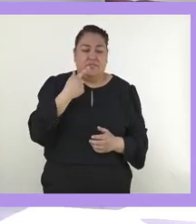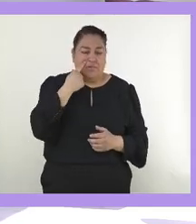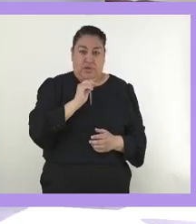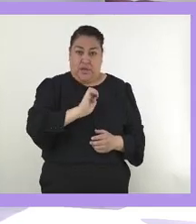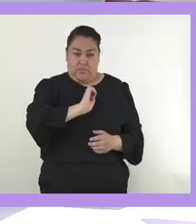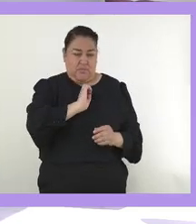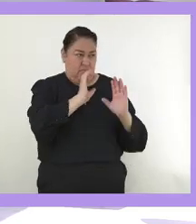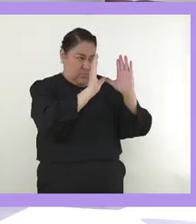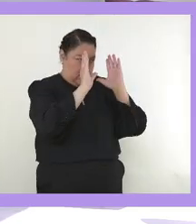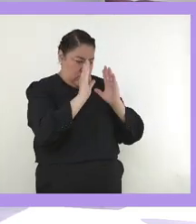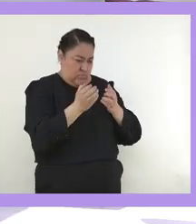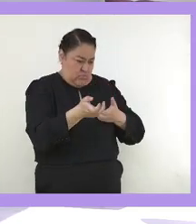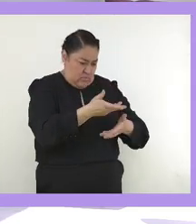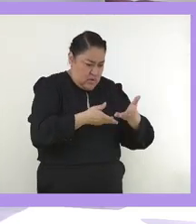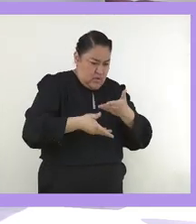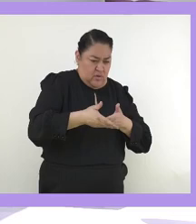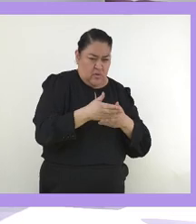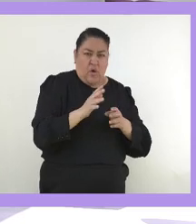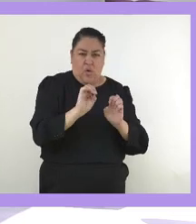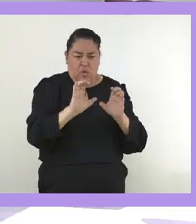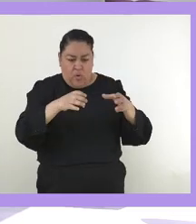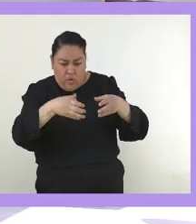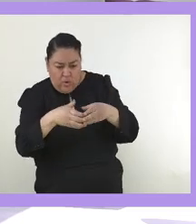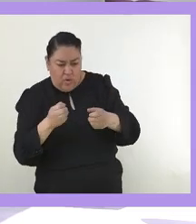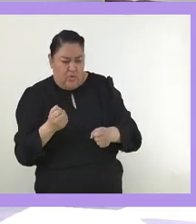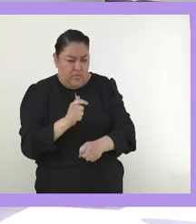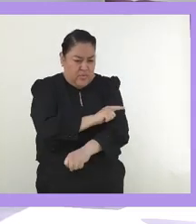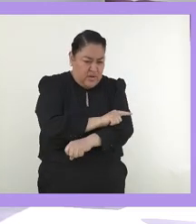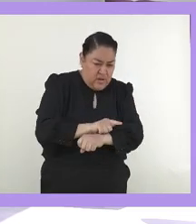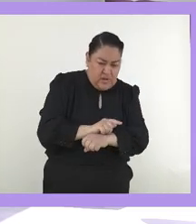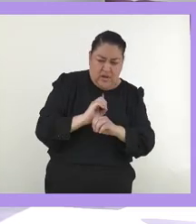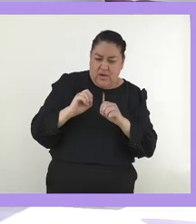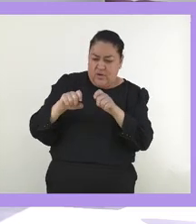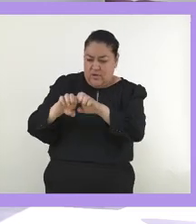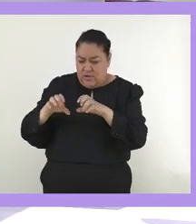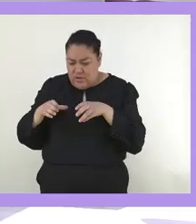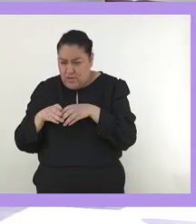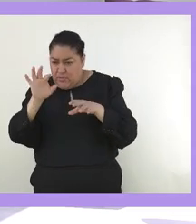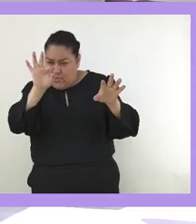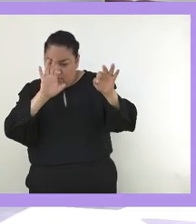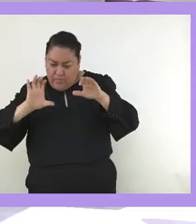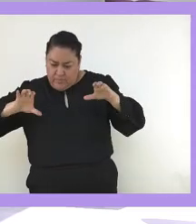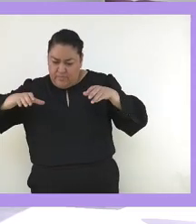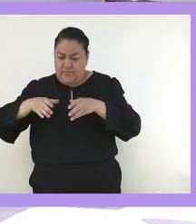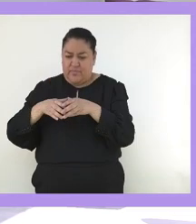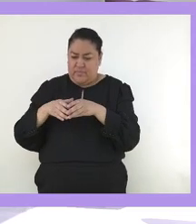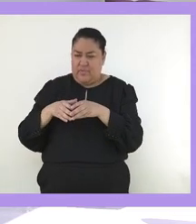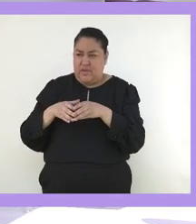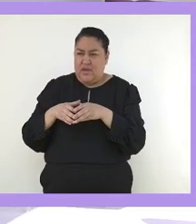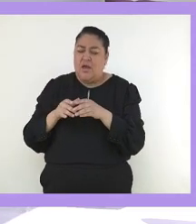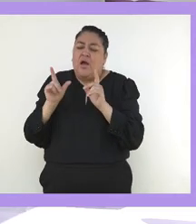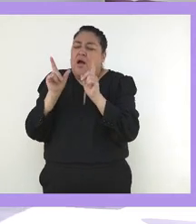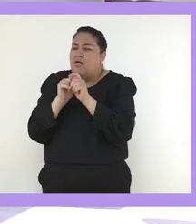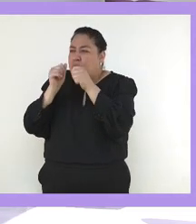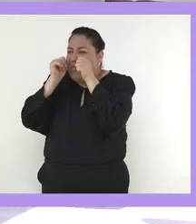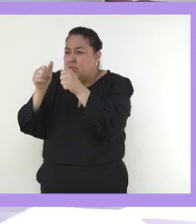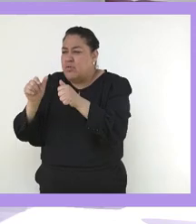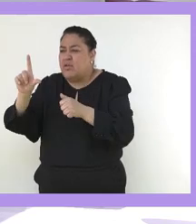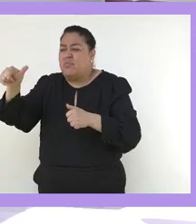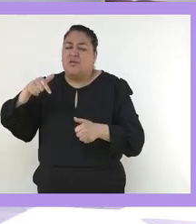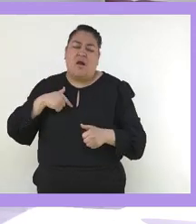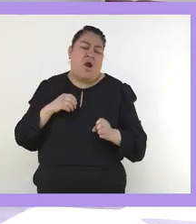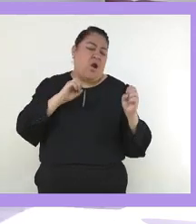sea en mi club sea en la liga sea en selección y las otras 22 horas no lo soy